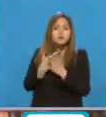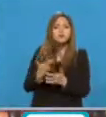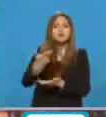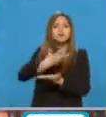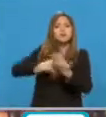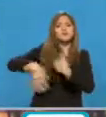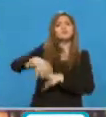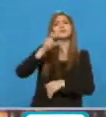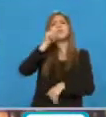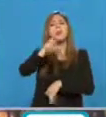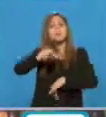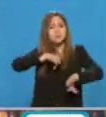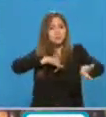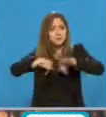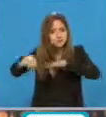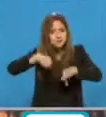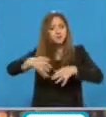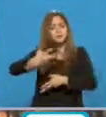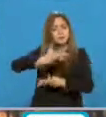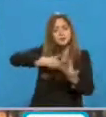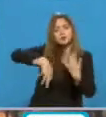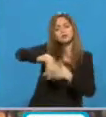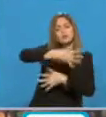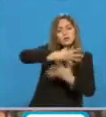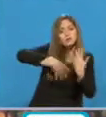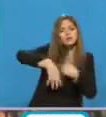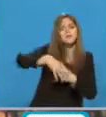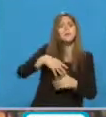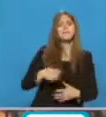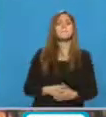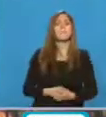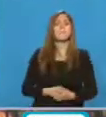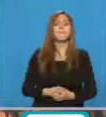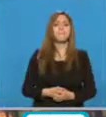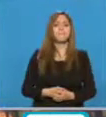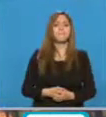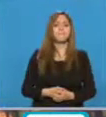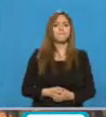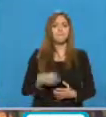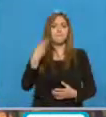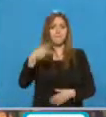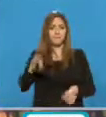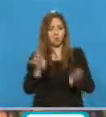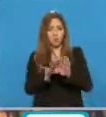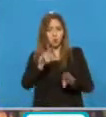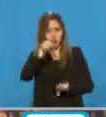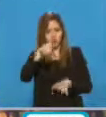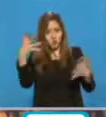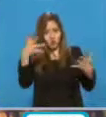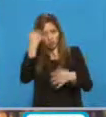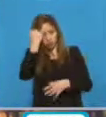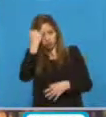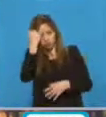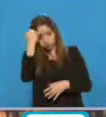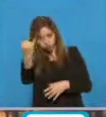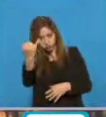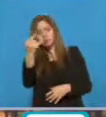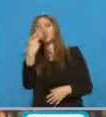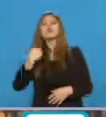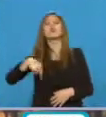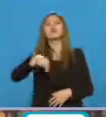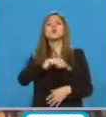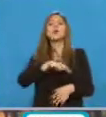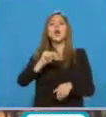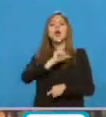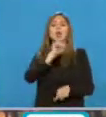y todo lo que se genera. Sí. Todo lo que se genera a partir del talento y la creatividad. Muy bien. Entonces, pues estamos